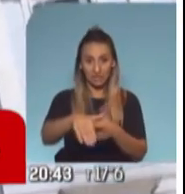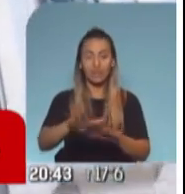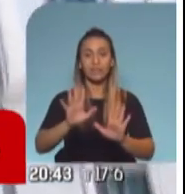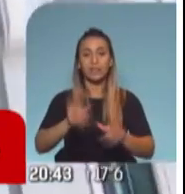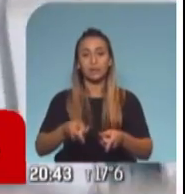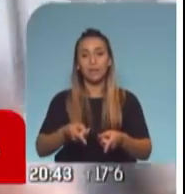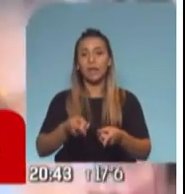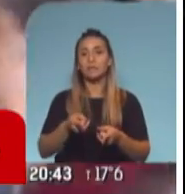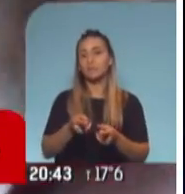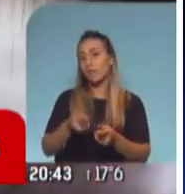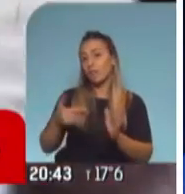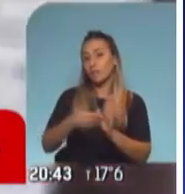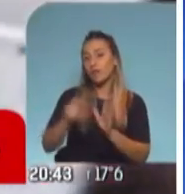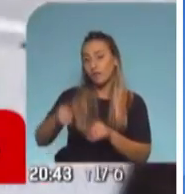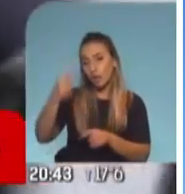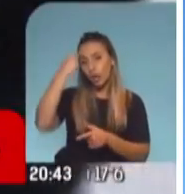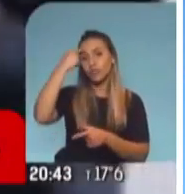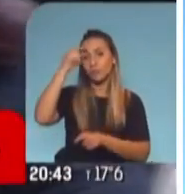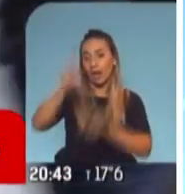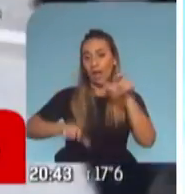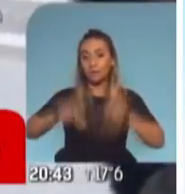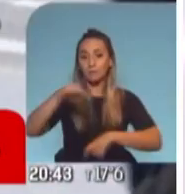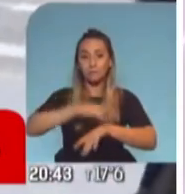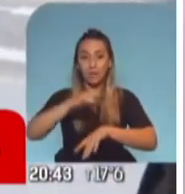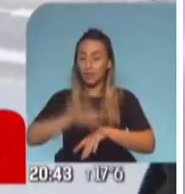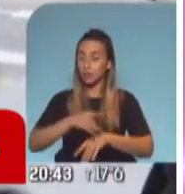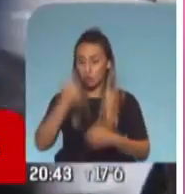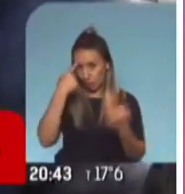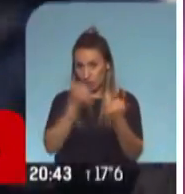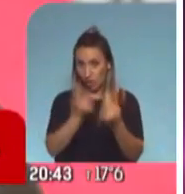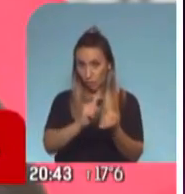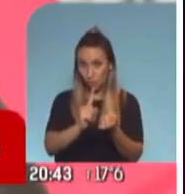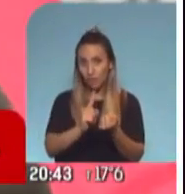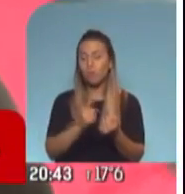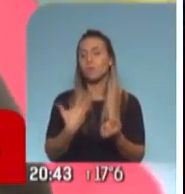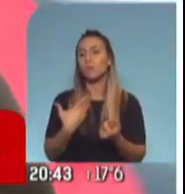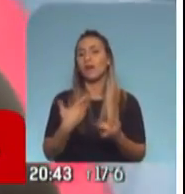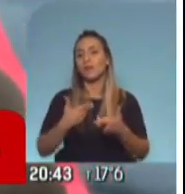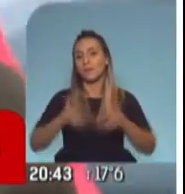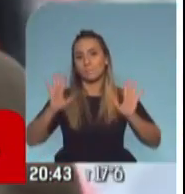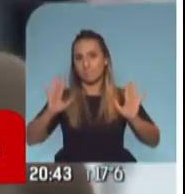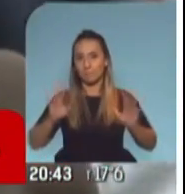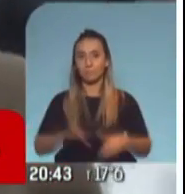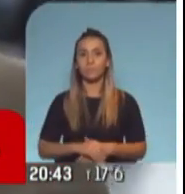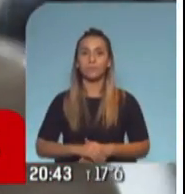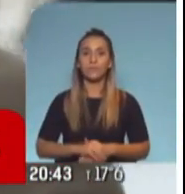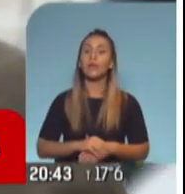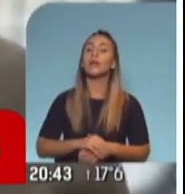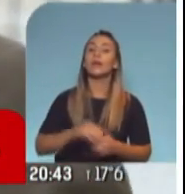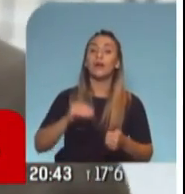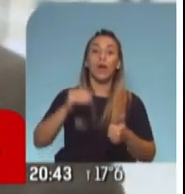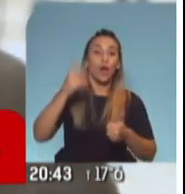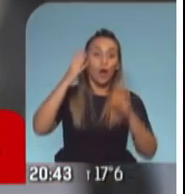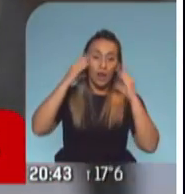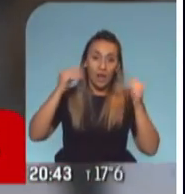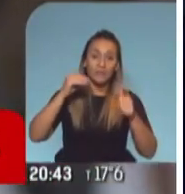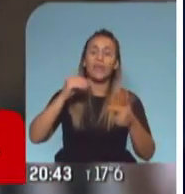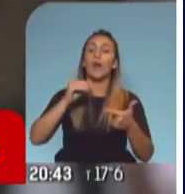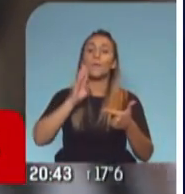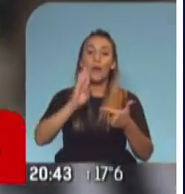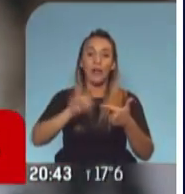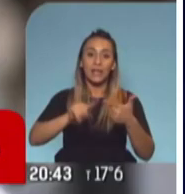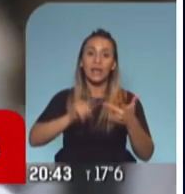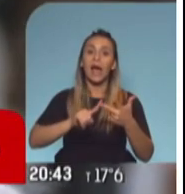objeción de conciencia en el personal de salud. España se suma así a Holanda, Bélgica,